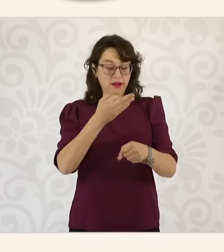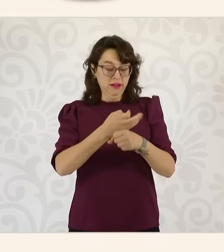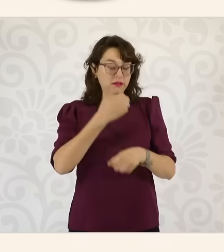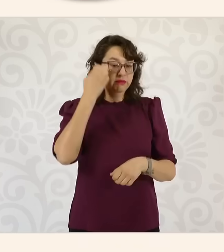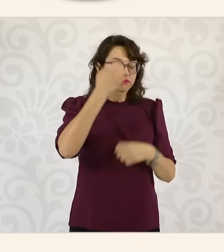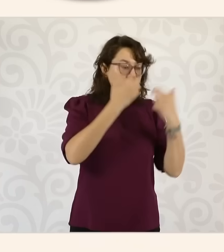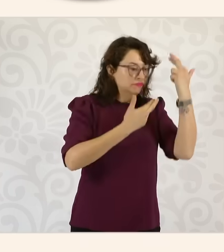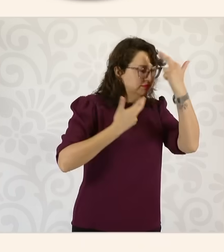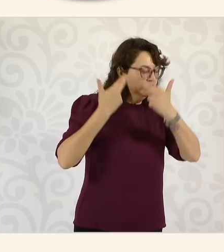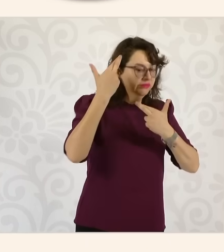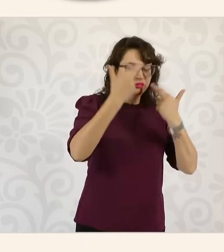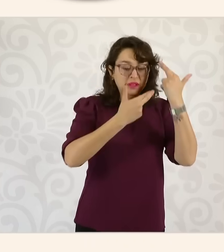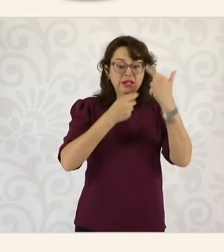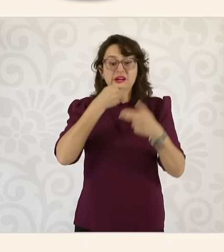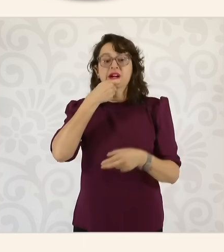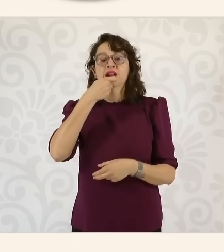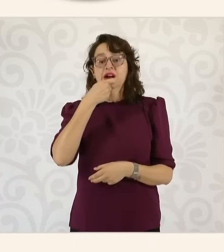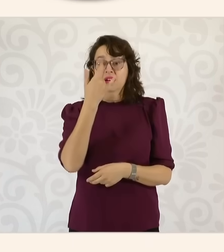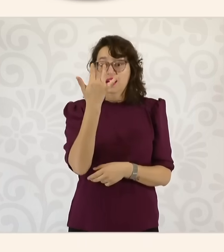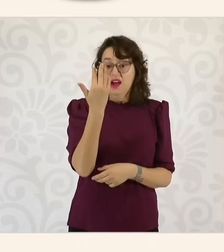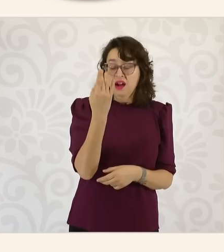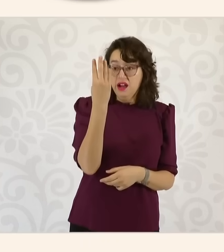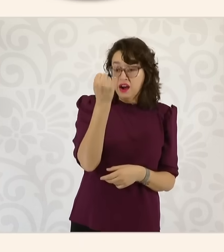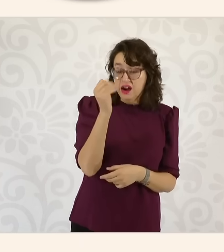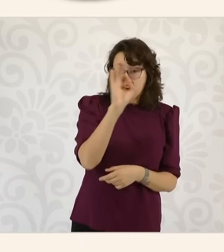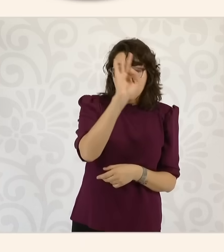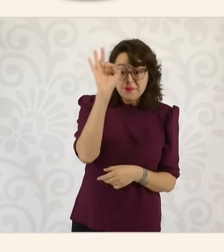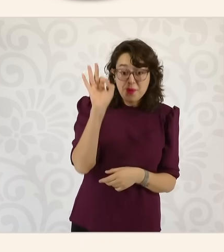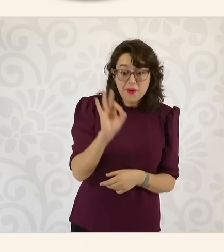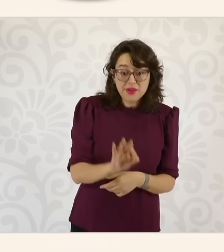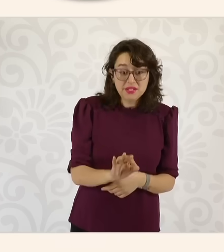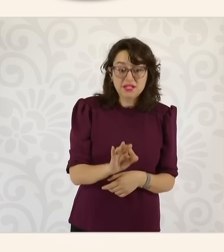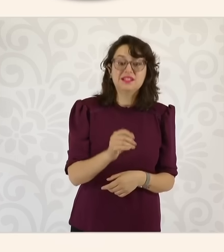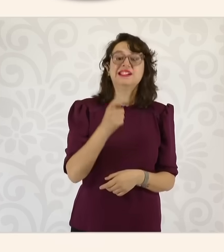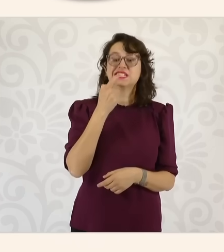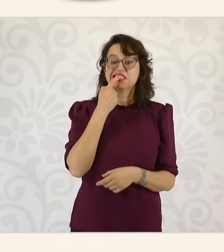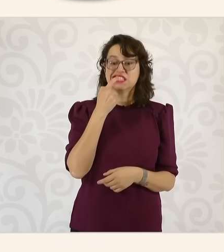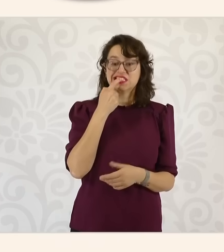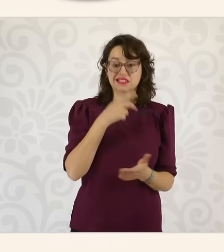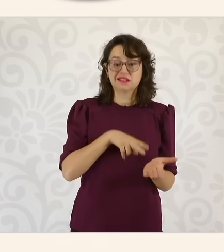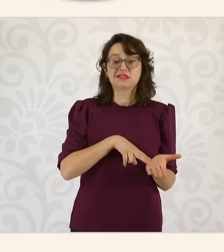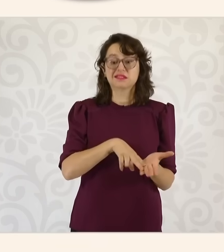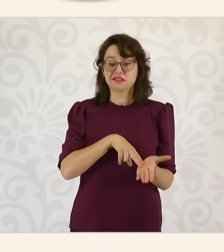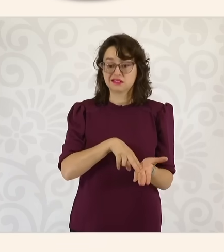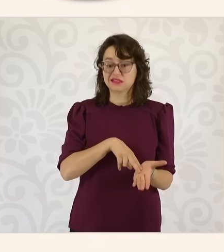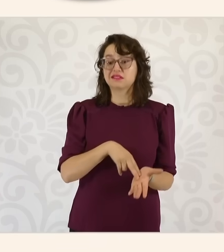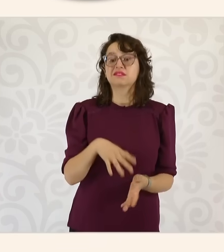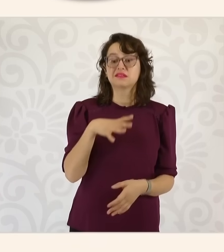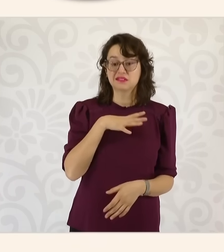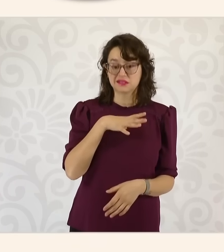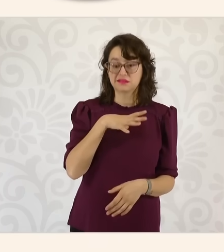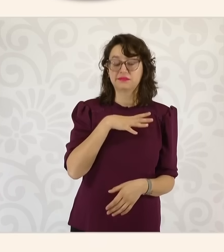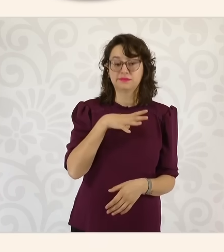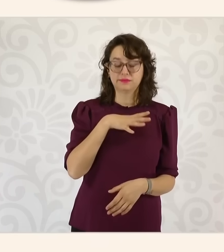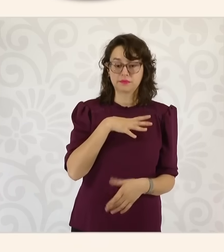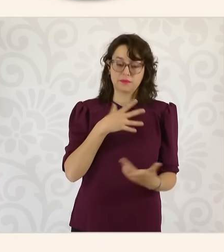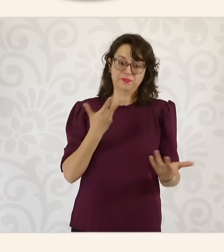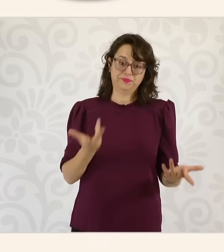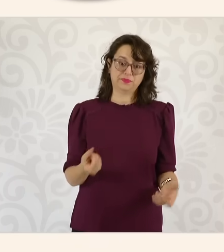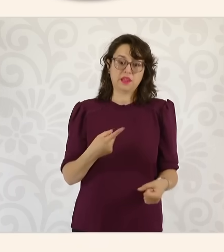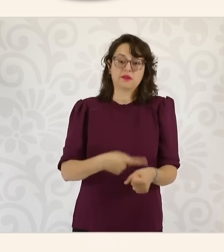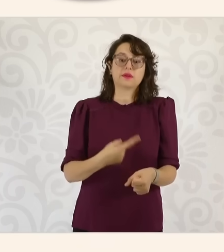las escuelas, 59% de los niños tienen caries dental. Y esta es una